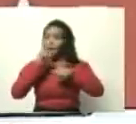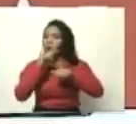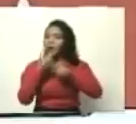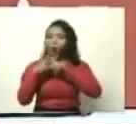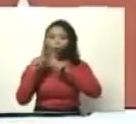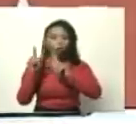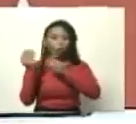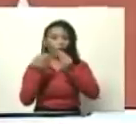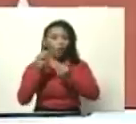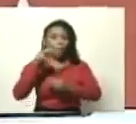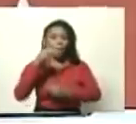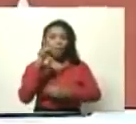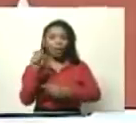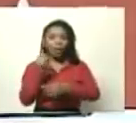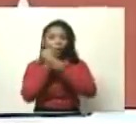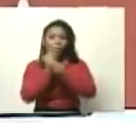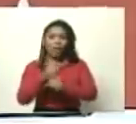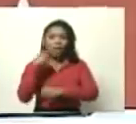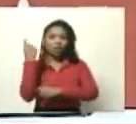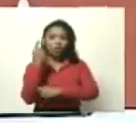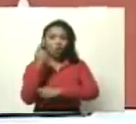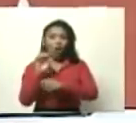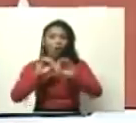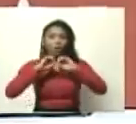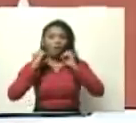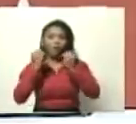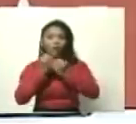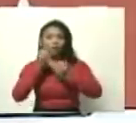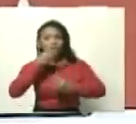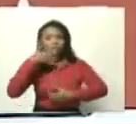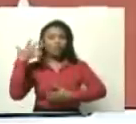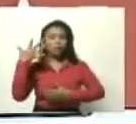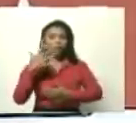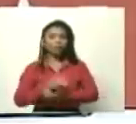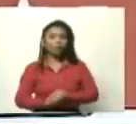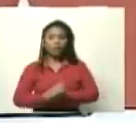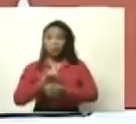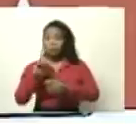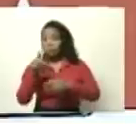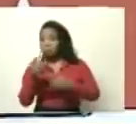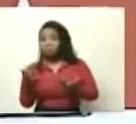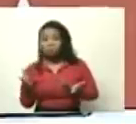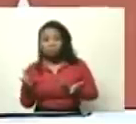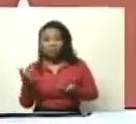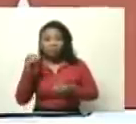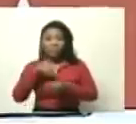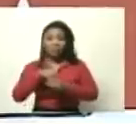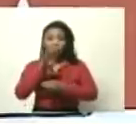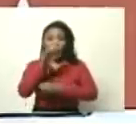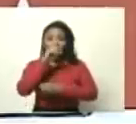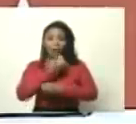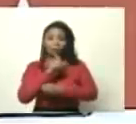como Miguel Cabrera. Lo espera solo el Salón de la Fama de ese béisbol. ¿No es así? Dentro de